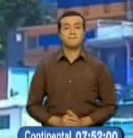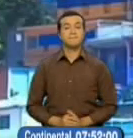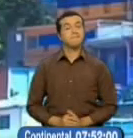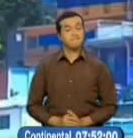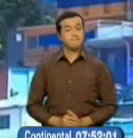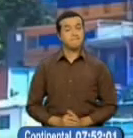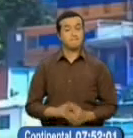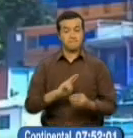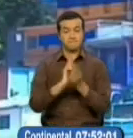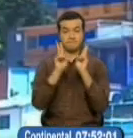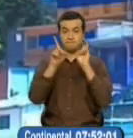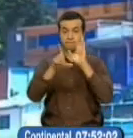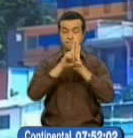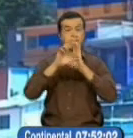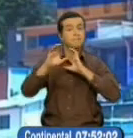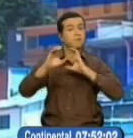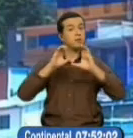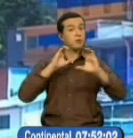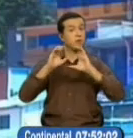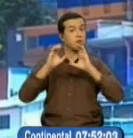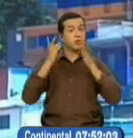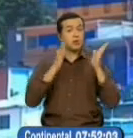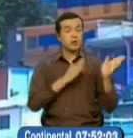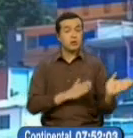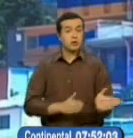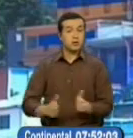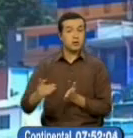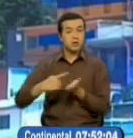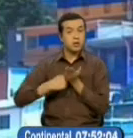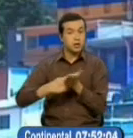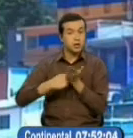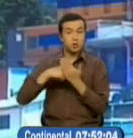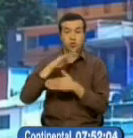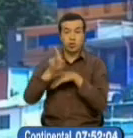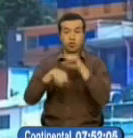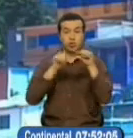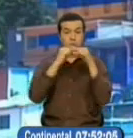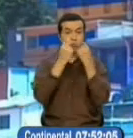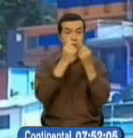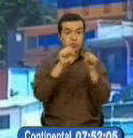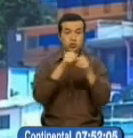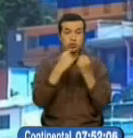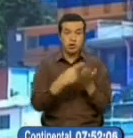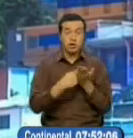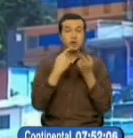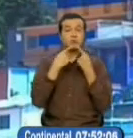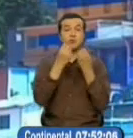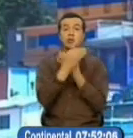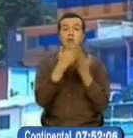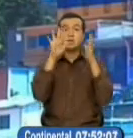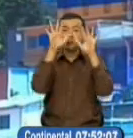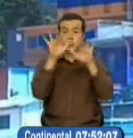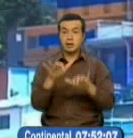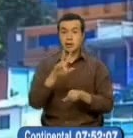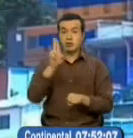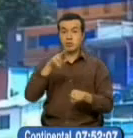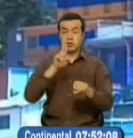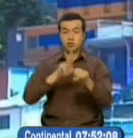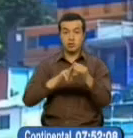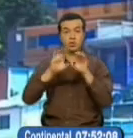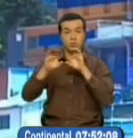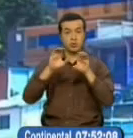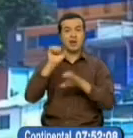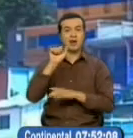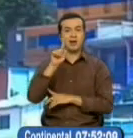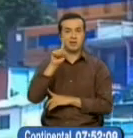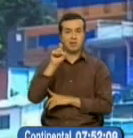Las posibles reformas a la ley de comunicación serán recogidas y discutidas con todos los sectores de la sociedad, así lo aseguró el secretario nacional de comunicación, Alex